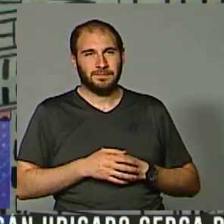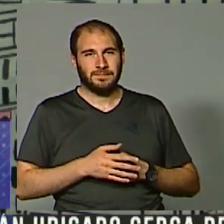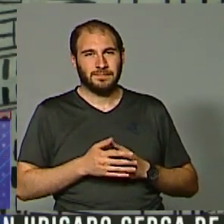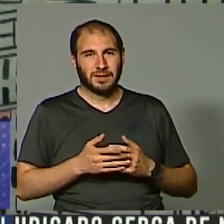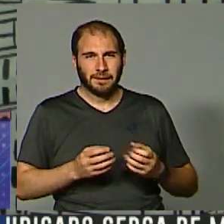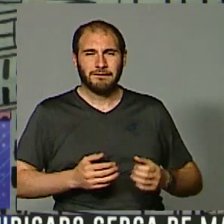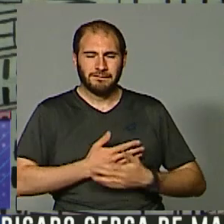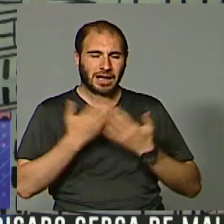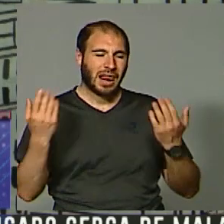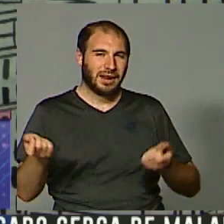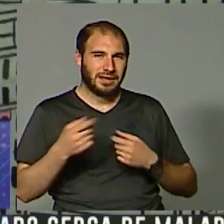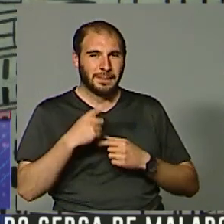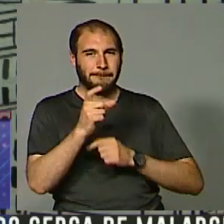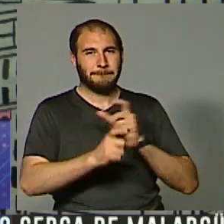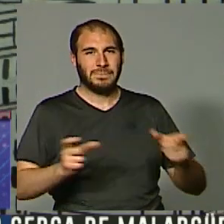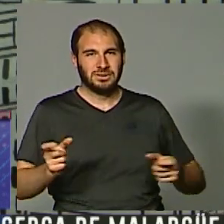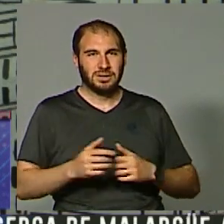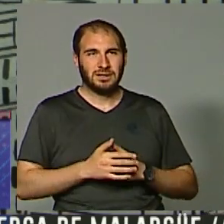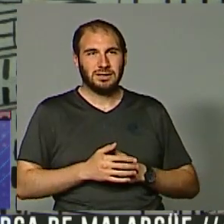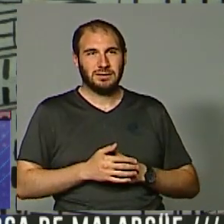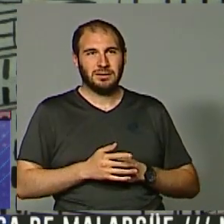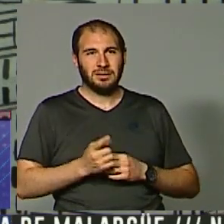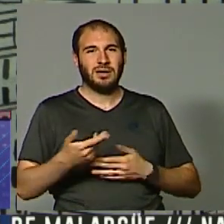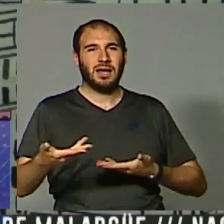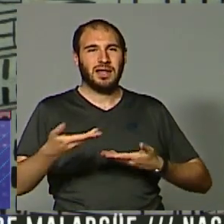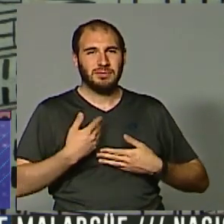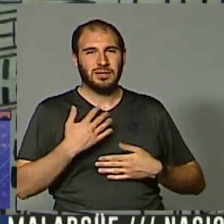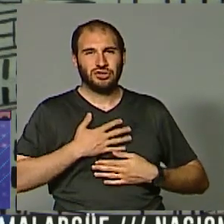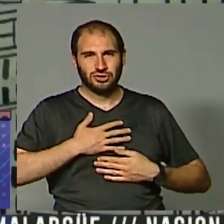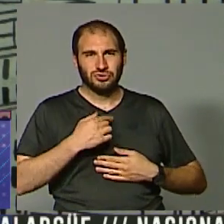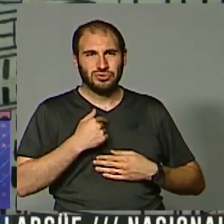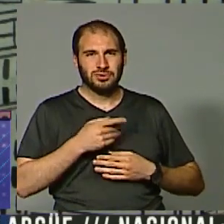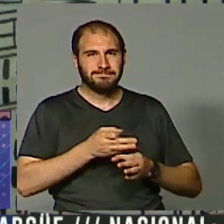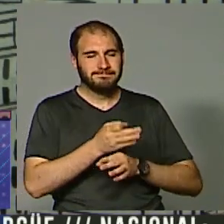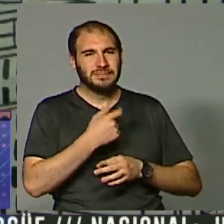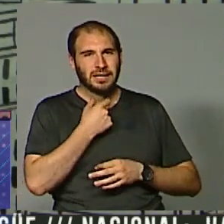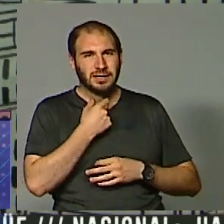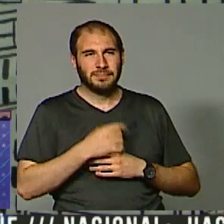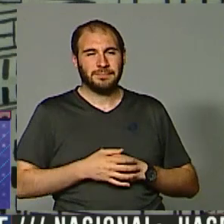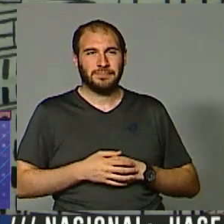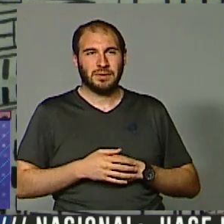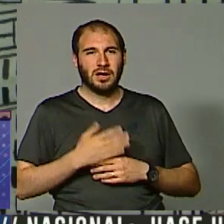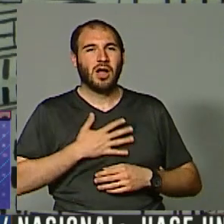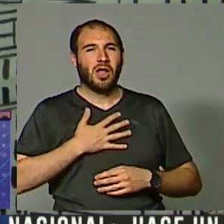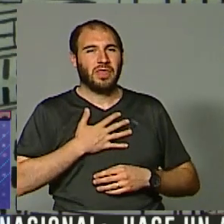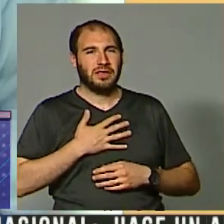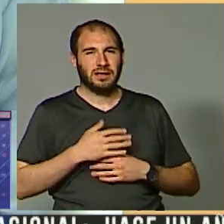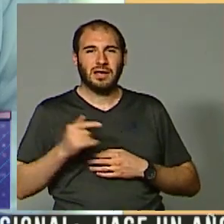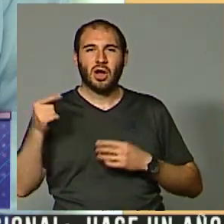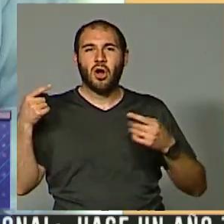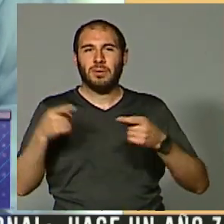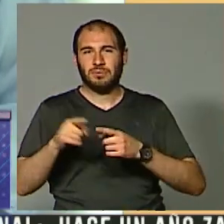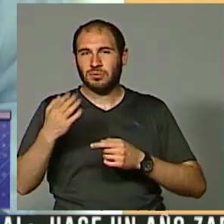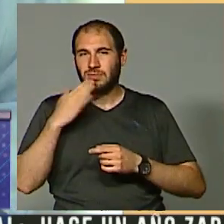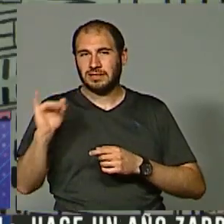me dio felicidad, digamos, que la gente un poco llegara a recibir eso que yo intentaba transmitir. Así que muy contenta. Digamos que tu objetivo